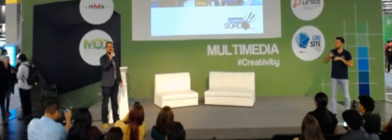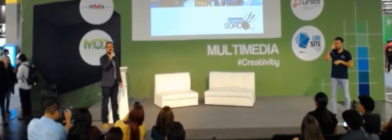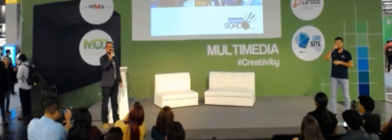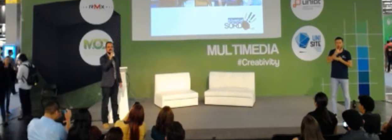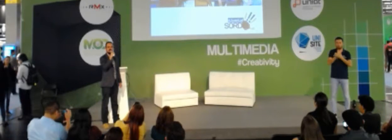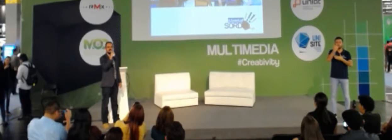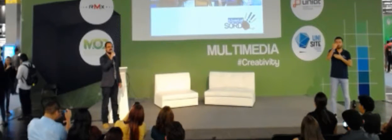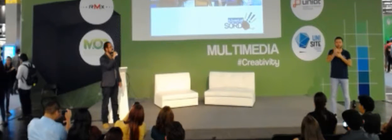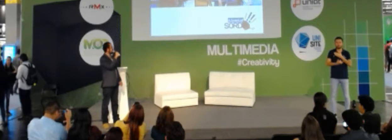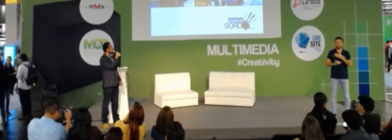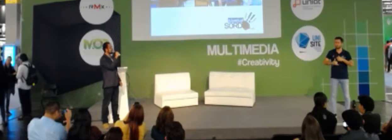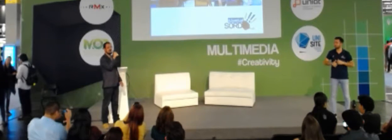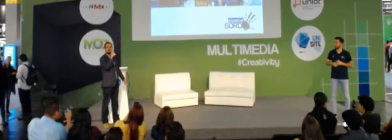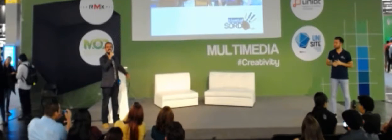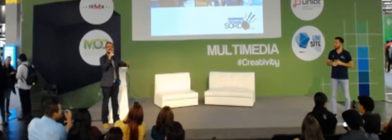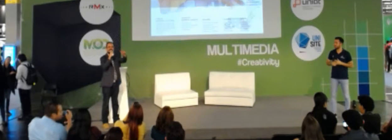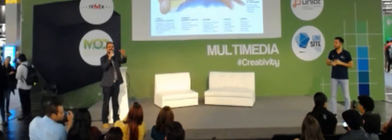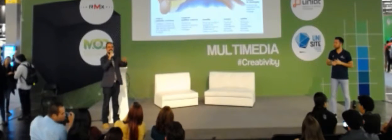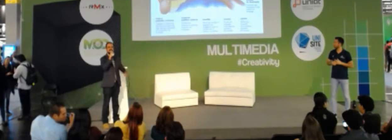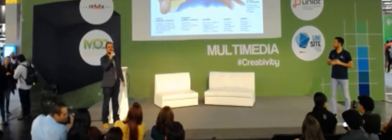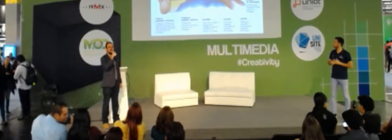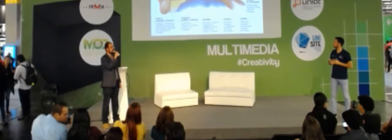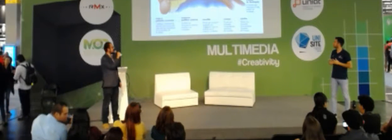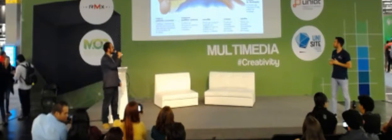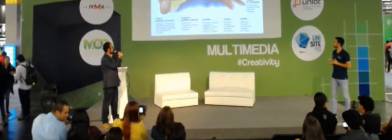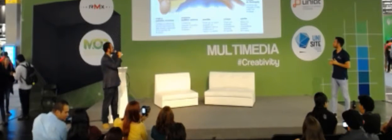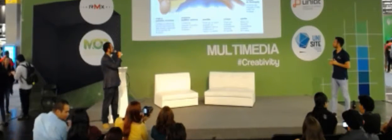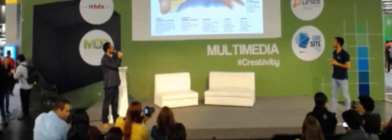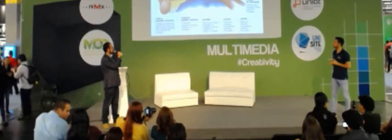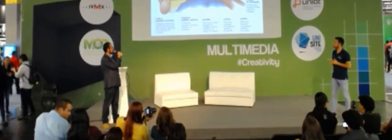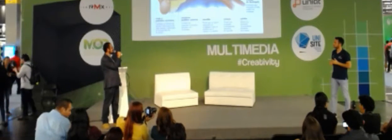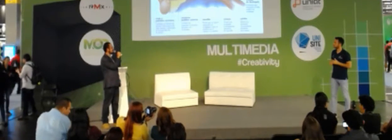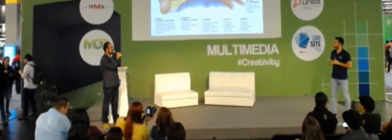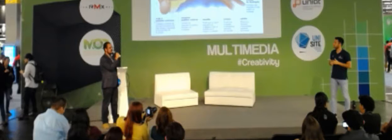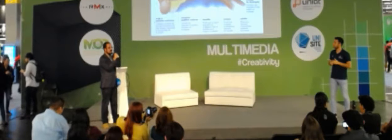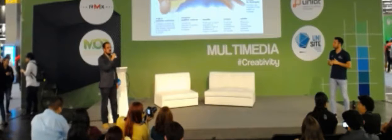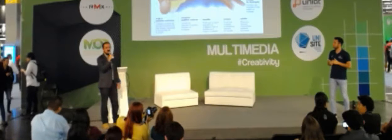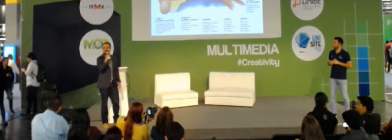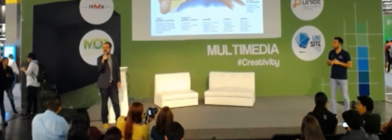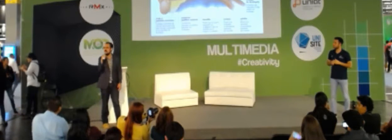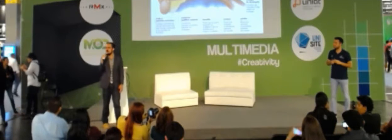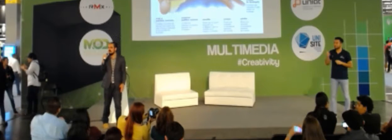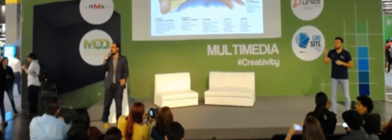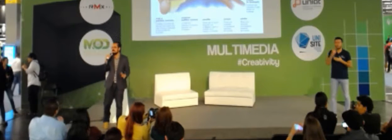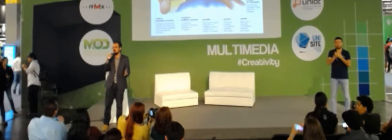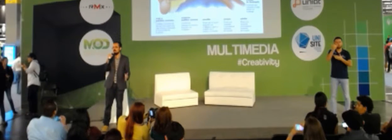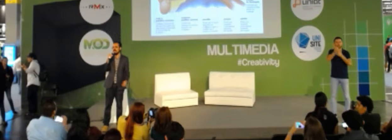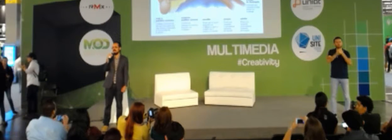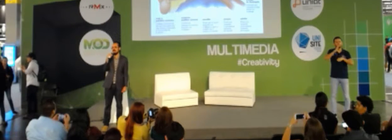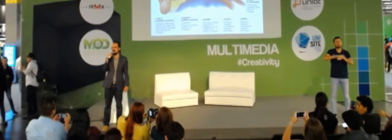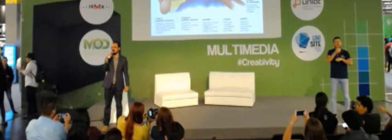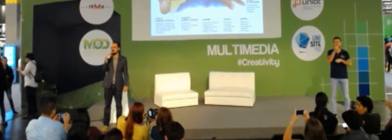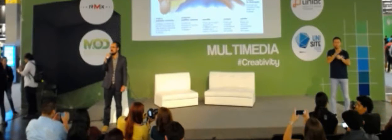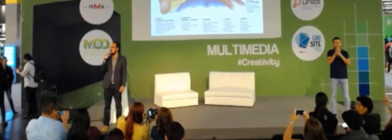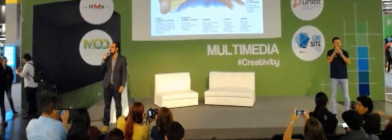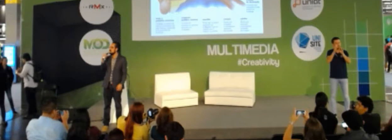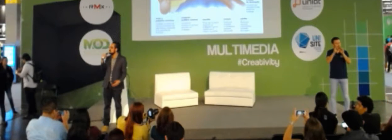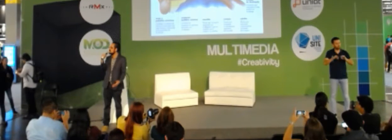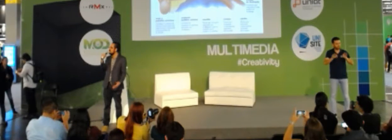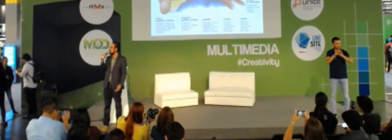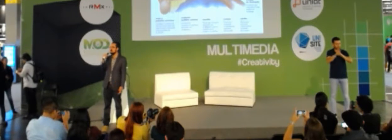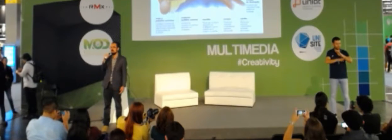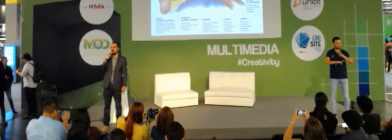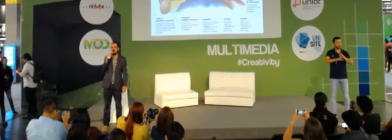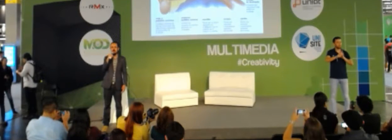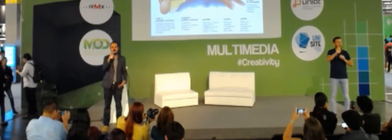proyecto. ¿Podemos ir a la siguiente, por favor? Muchas gracias. Partiendo de una premisa muy básica. Cuando